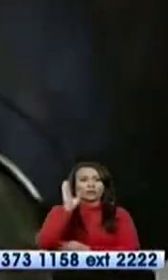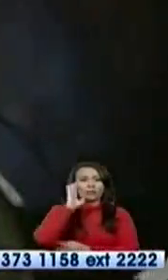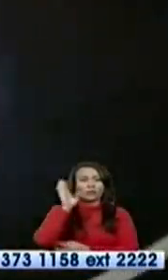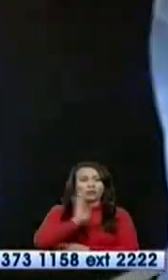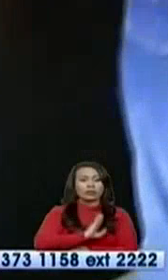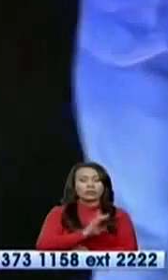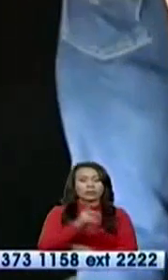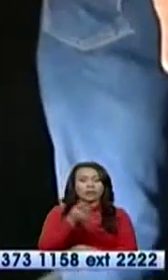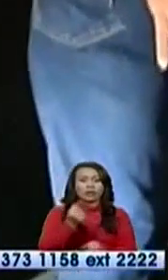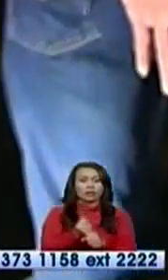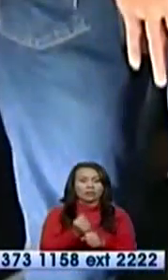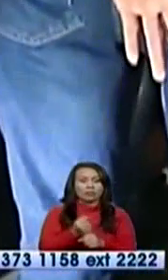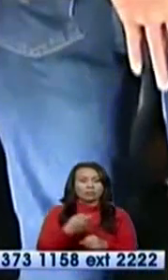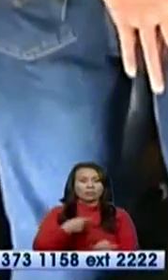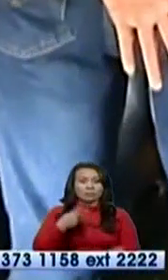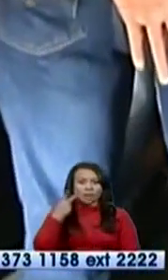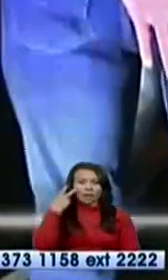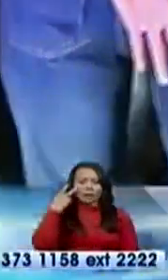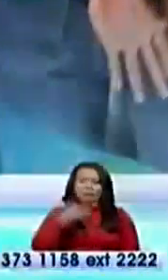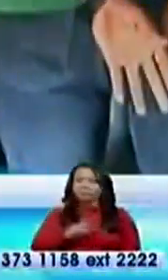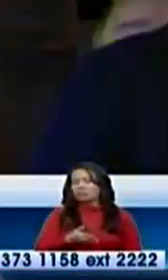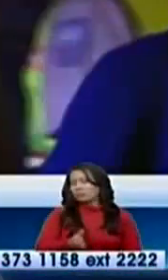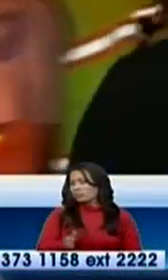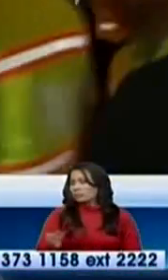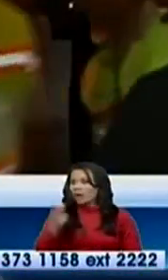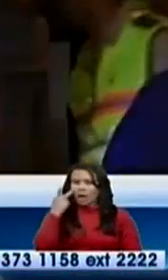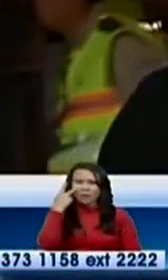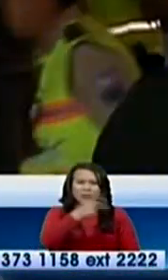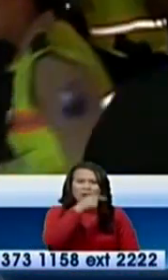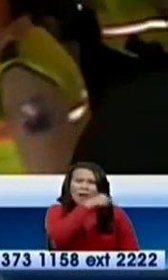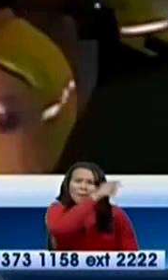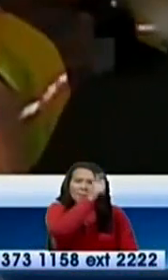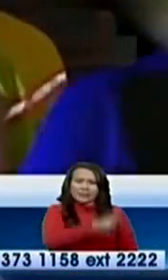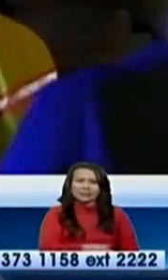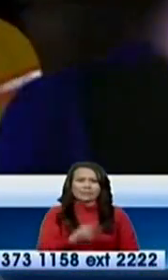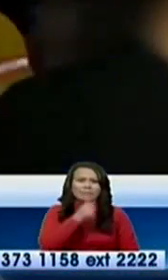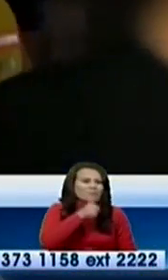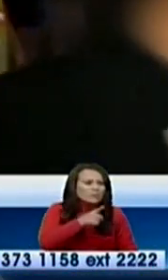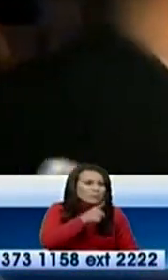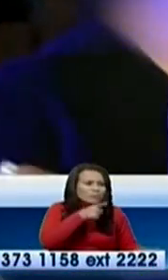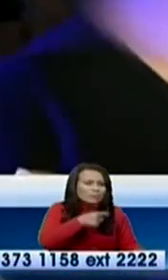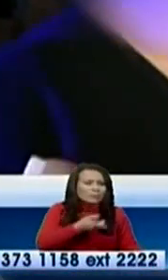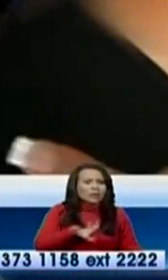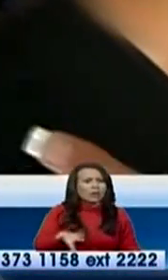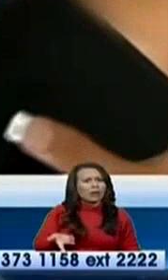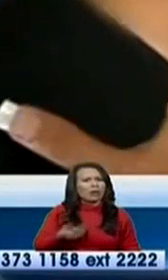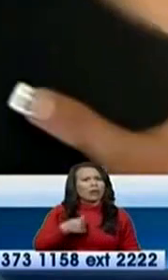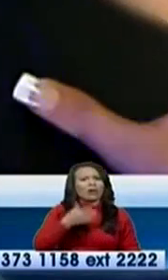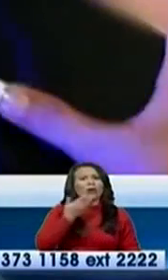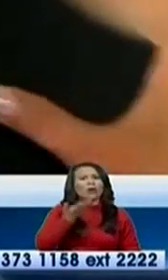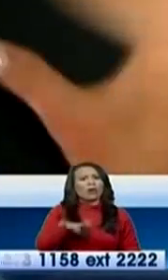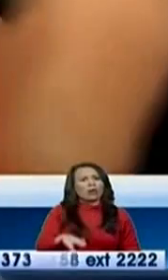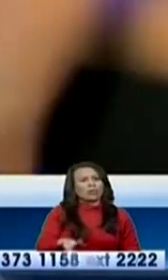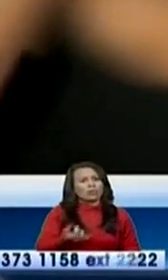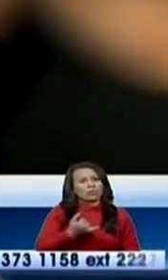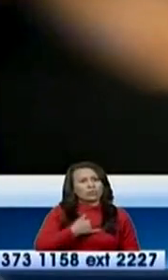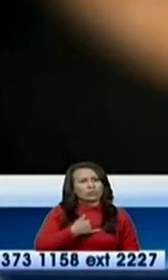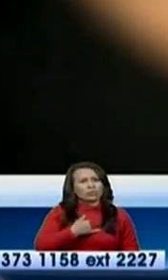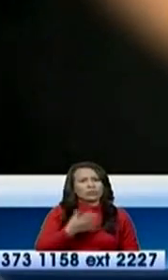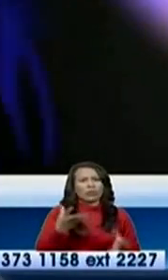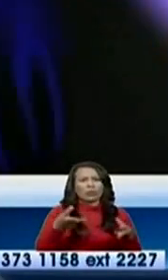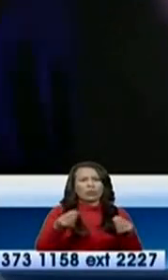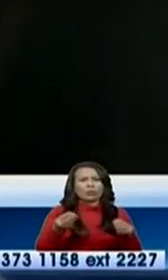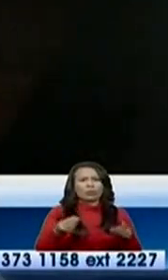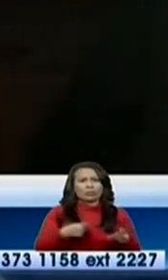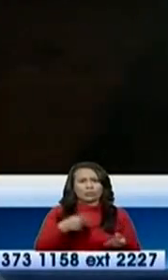presuntos antisociales que la atacaron. Y me amenazaron que no diga nada, que no diga nada. ¿Cómo voy a permitir que yo combato